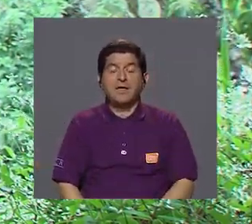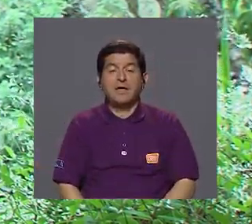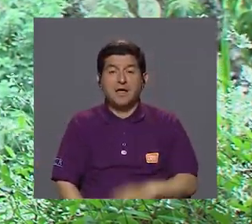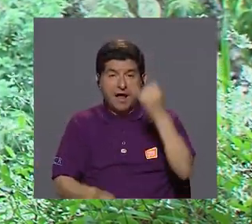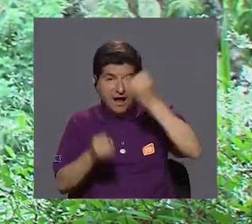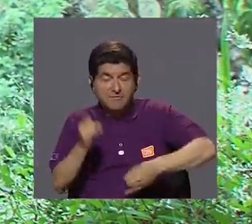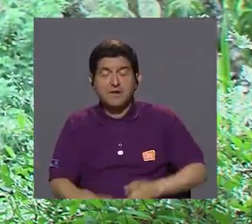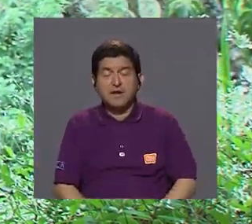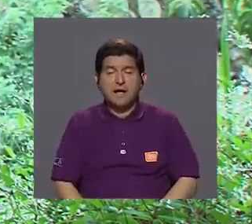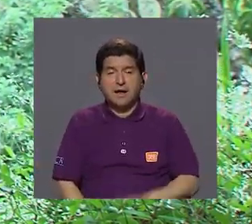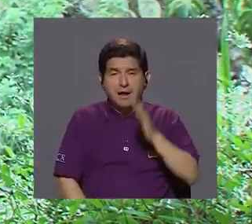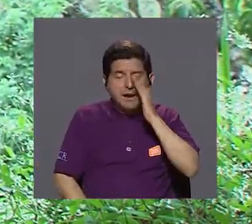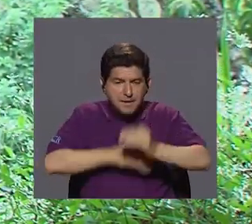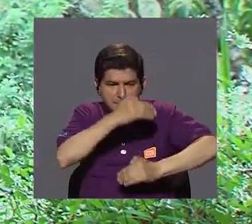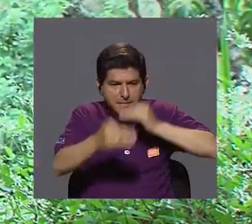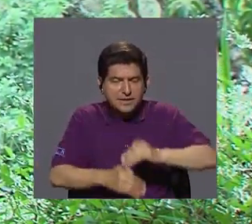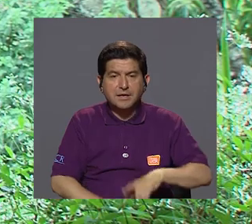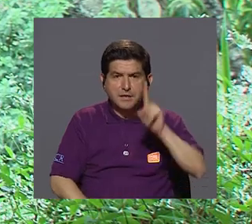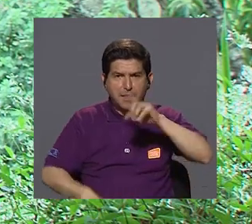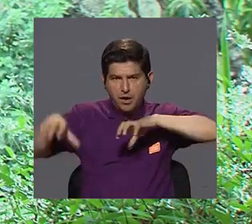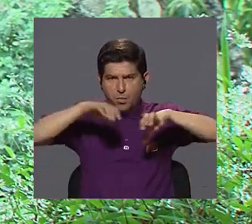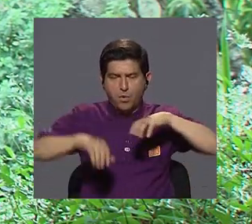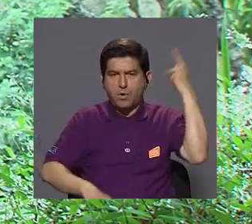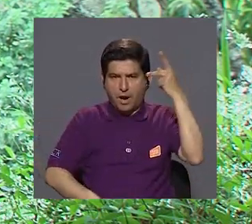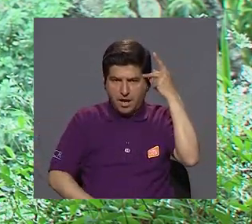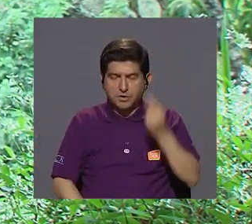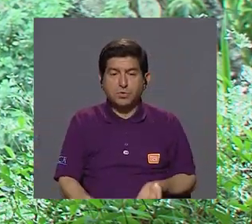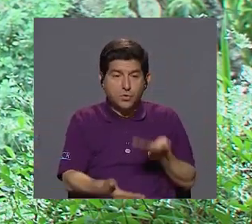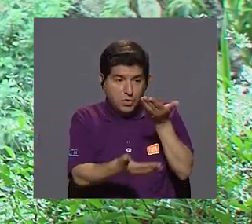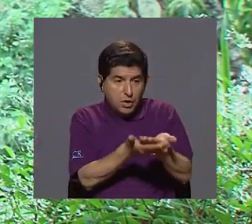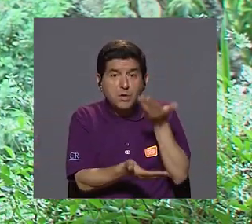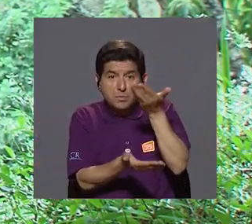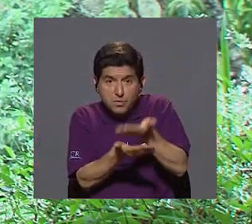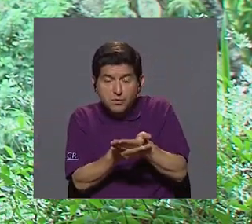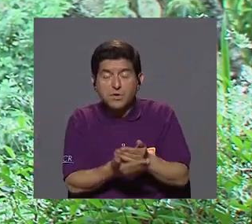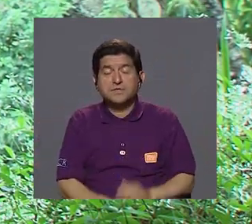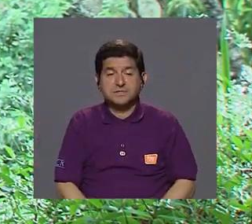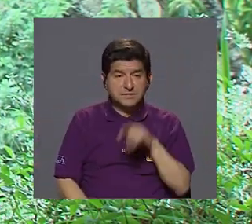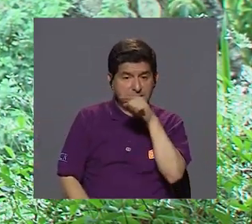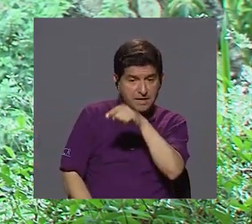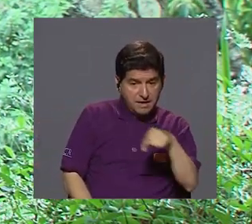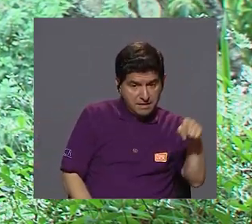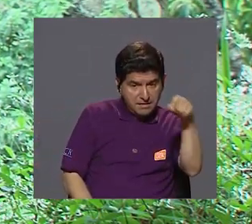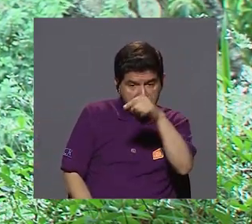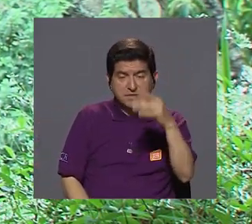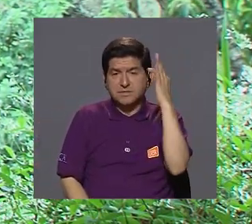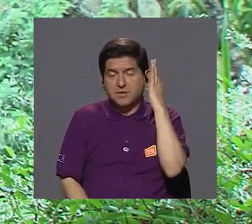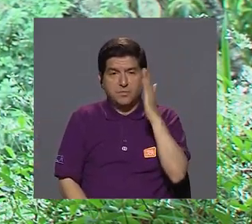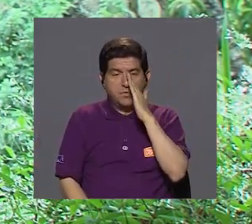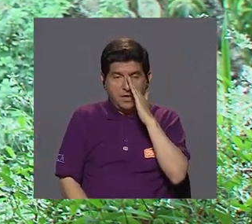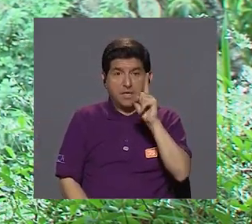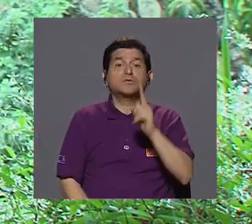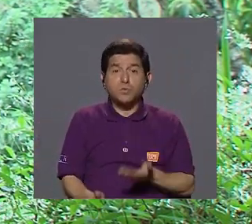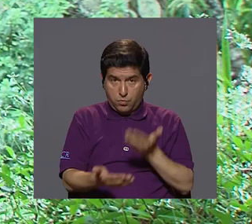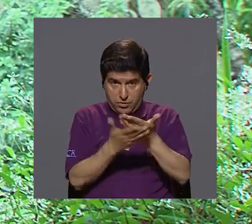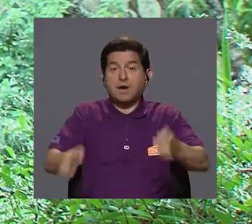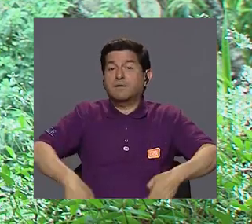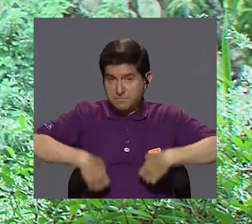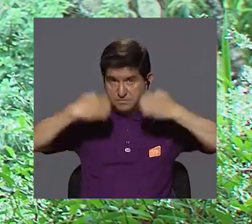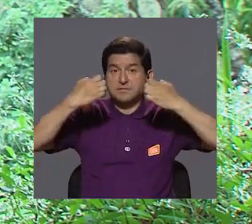llamándose la maternidad como acto político y la propuesta de maternidad de estas mujeres madres en este sentido, porque